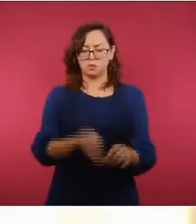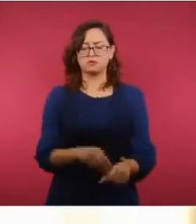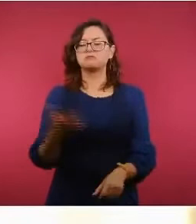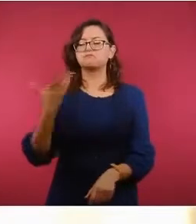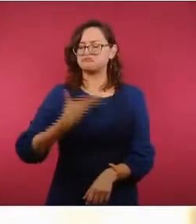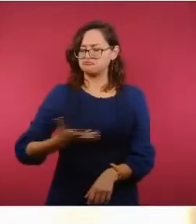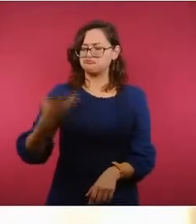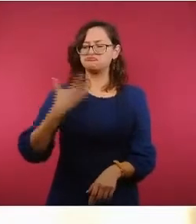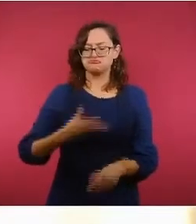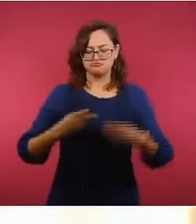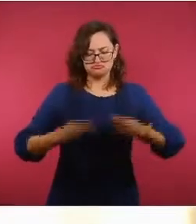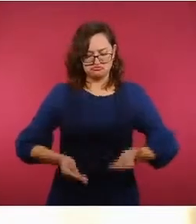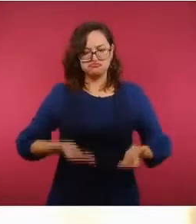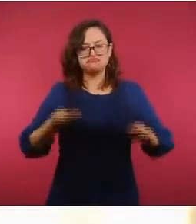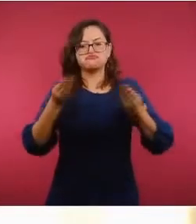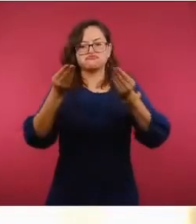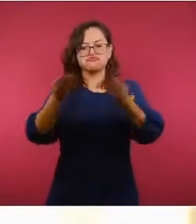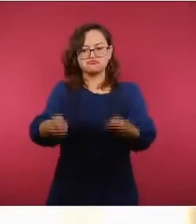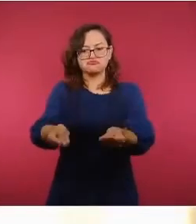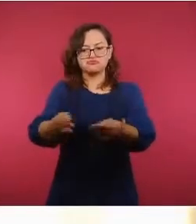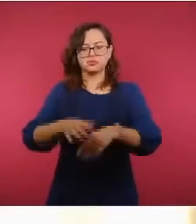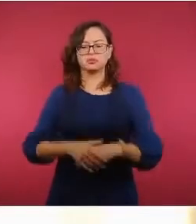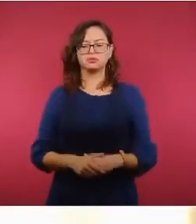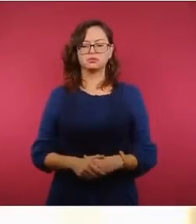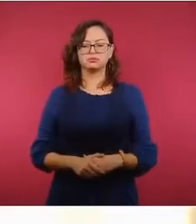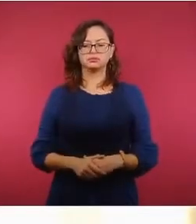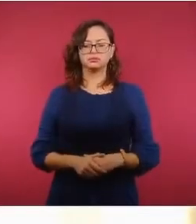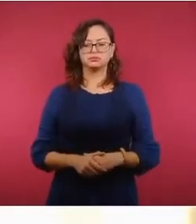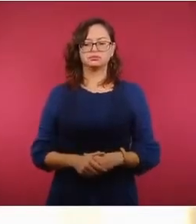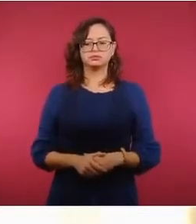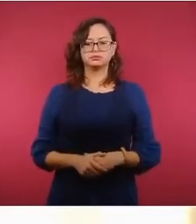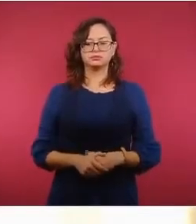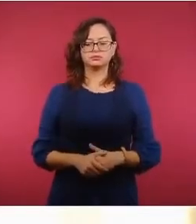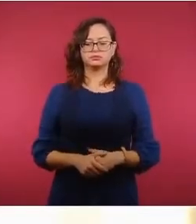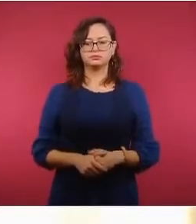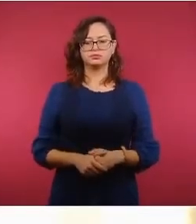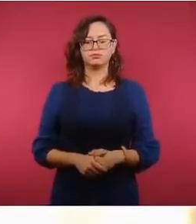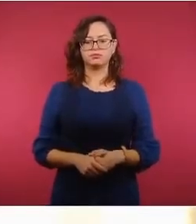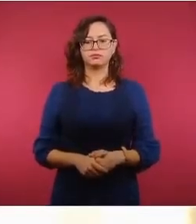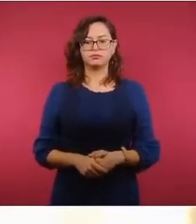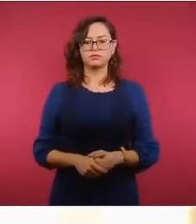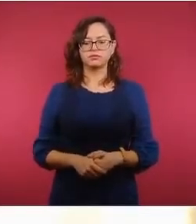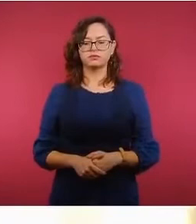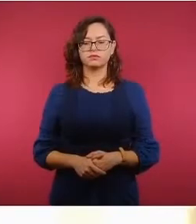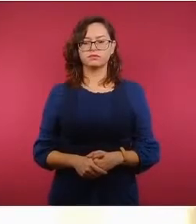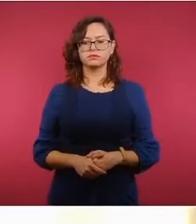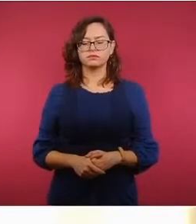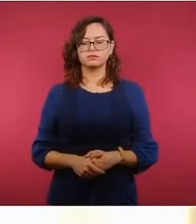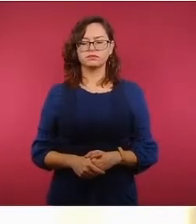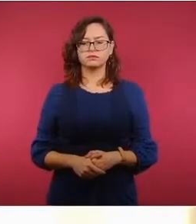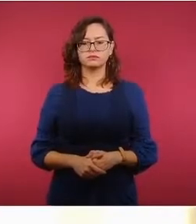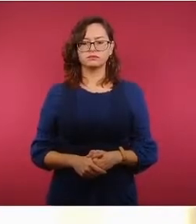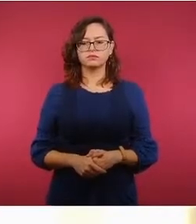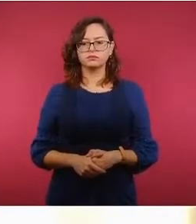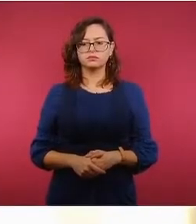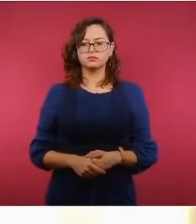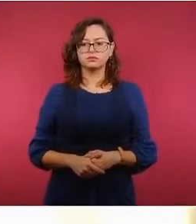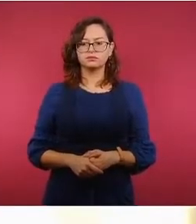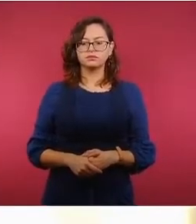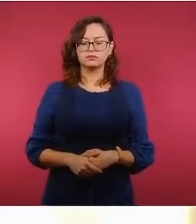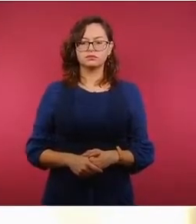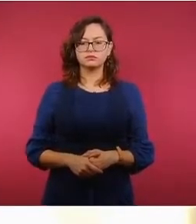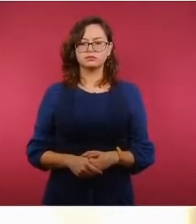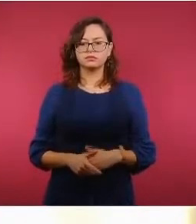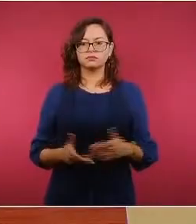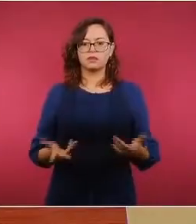La de ahora, que se presentó como